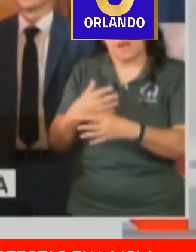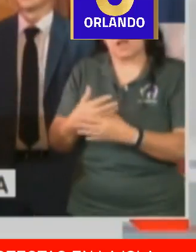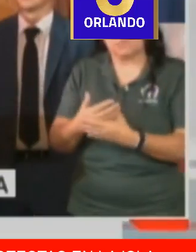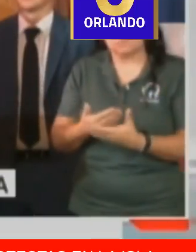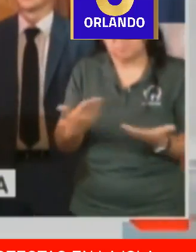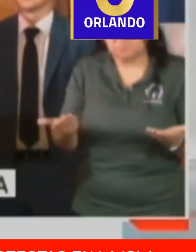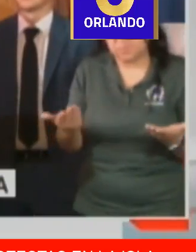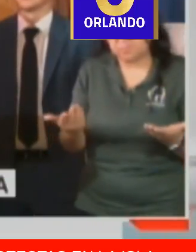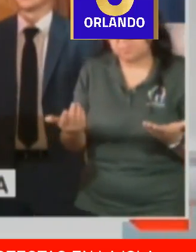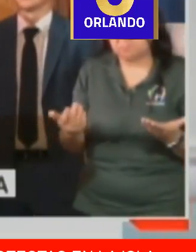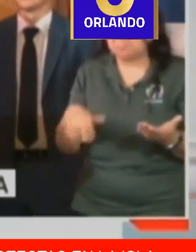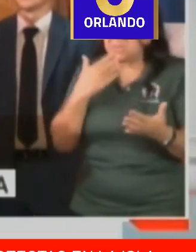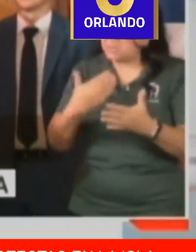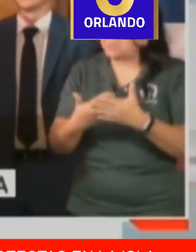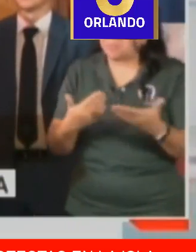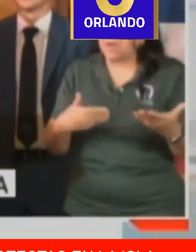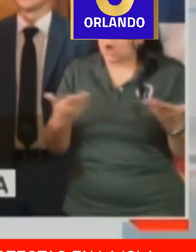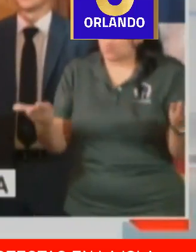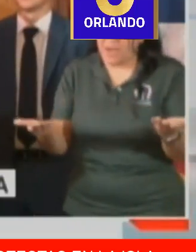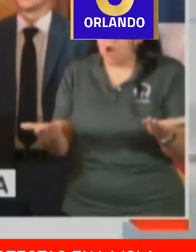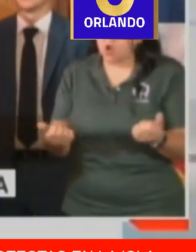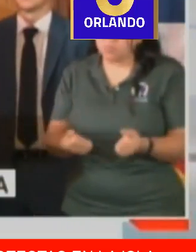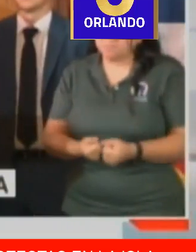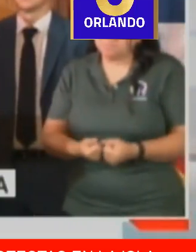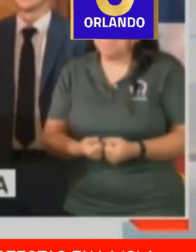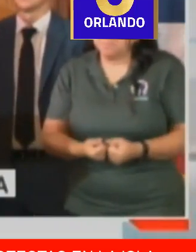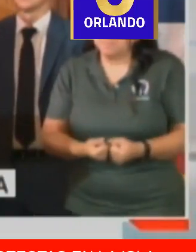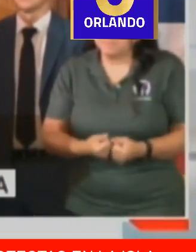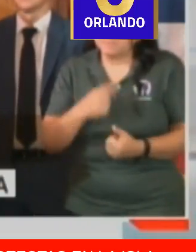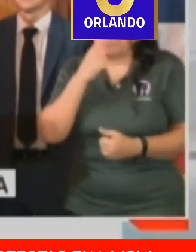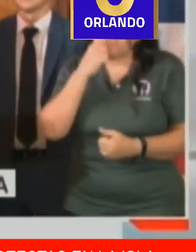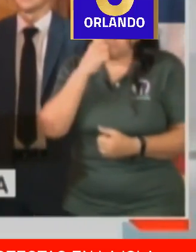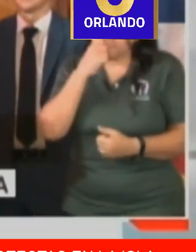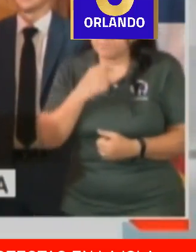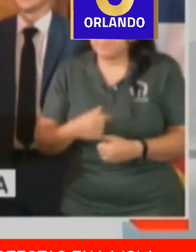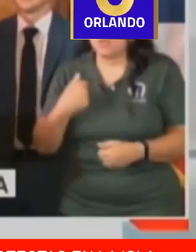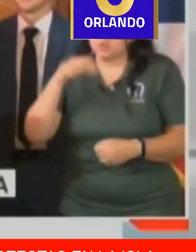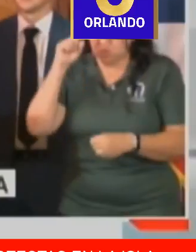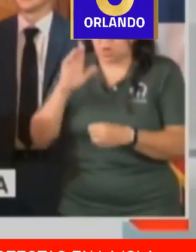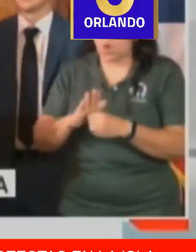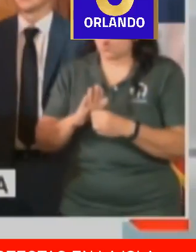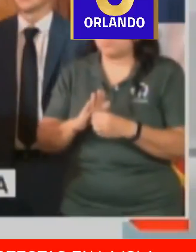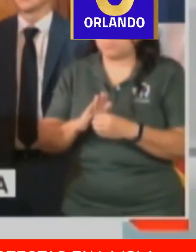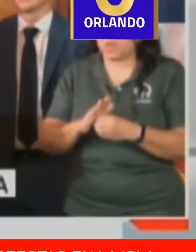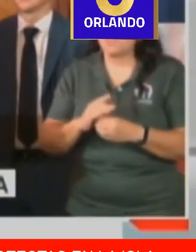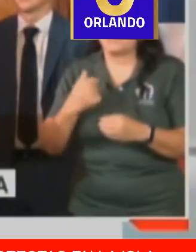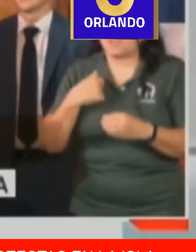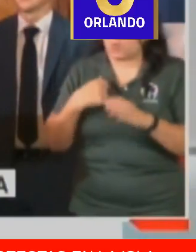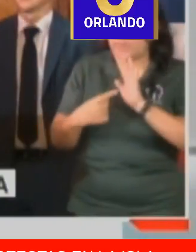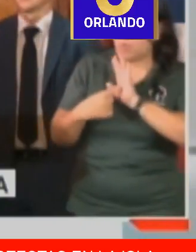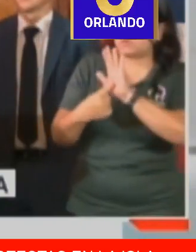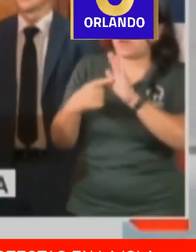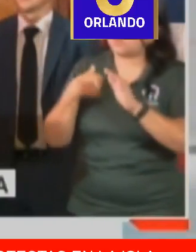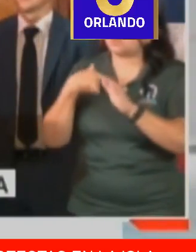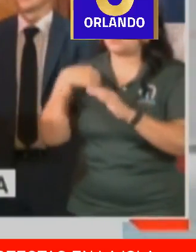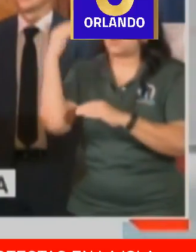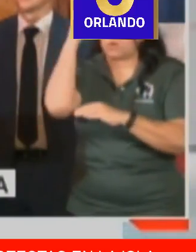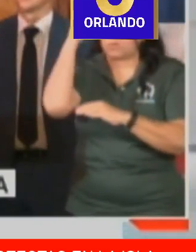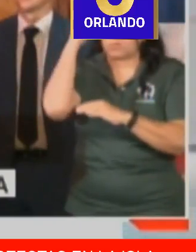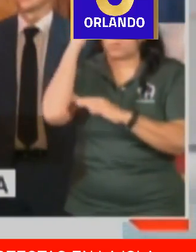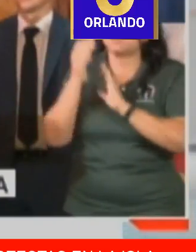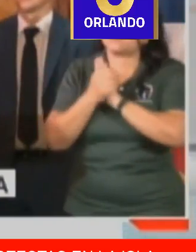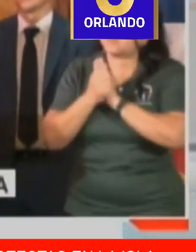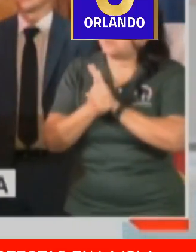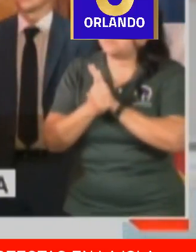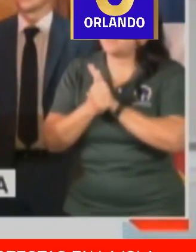Y yo estoy comprometido para llevar a cabo esa recuperación. Creo que he demostrado que tengo la capacidad y el compromiso